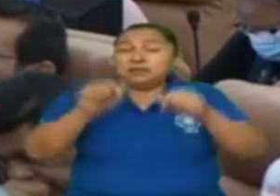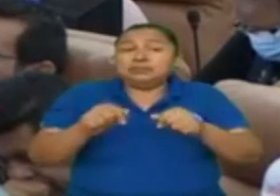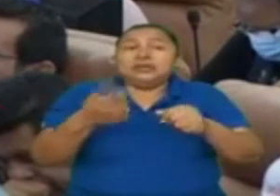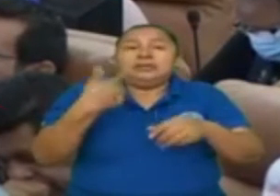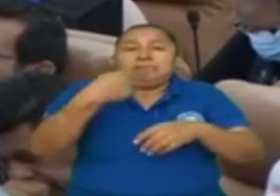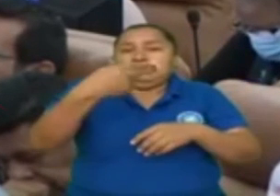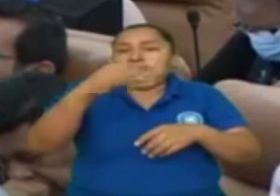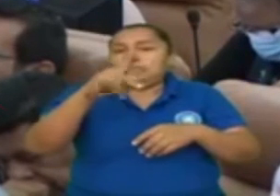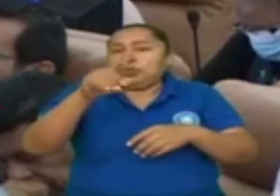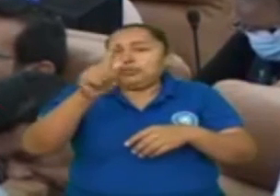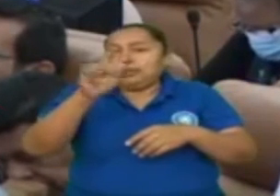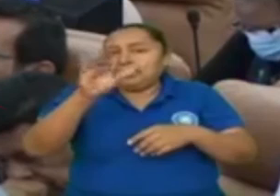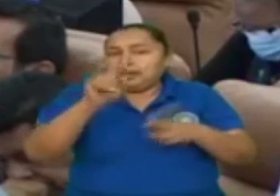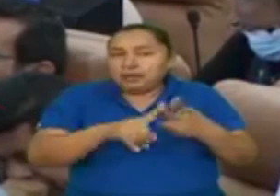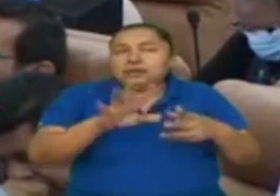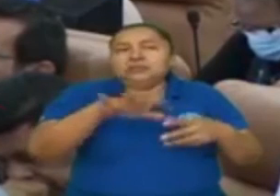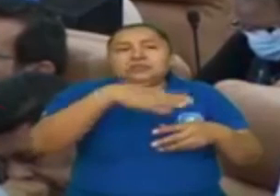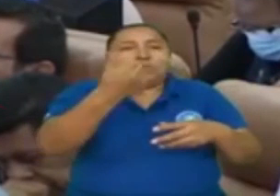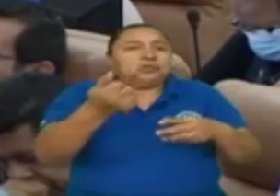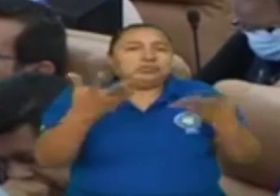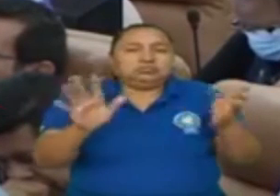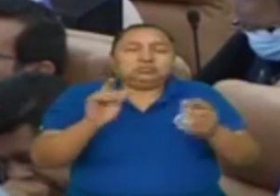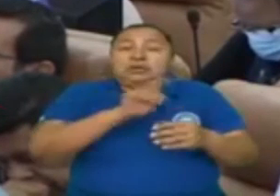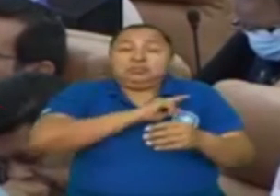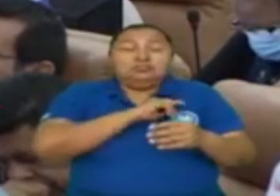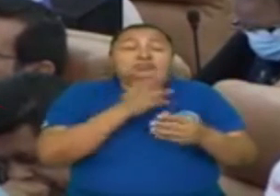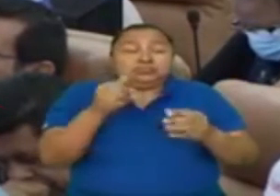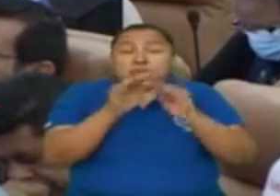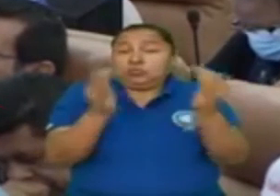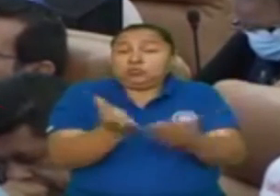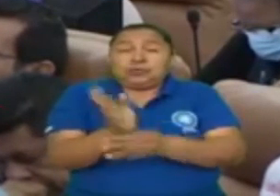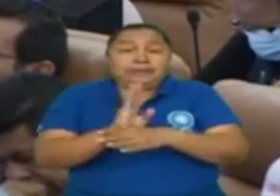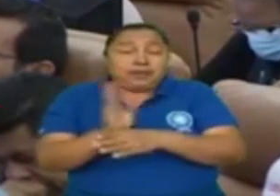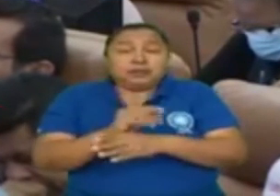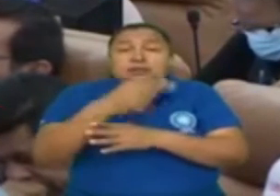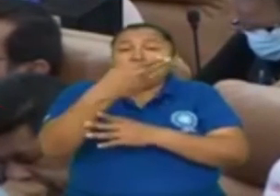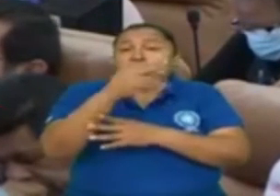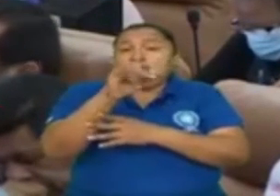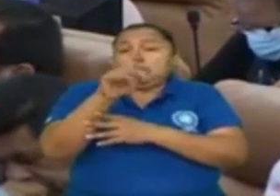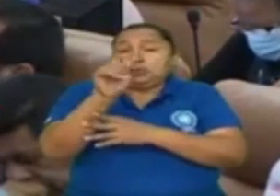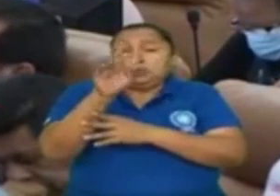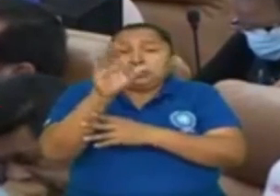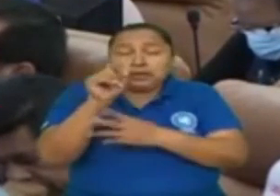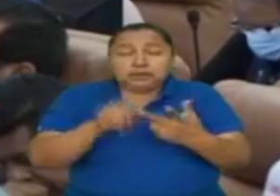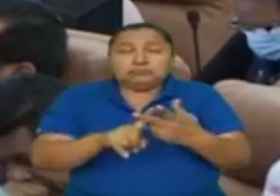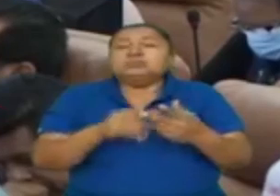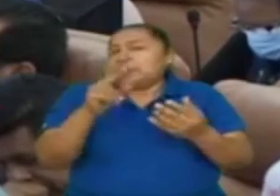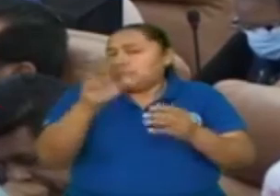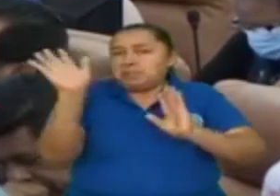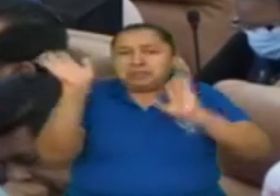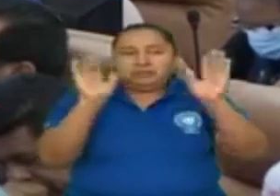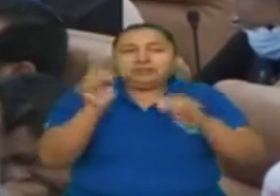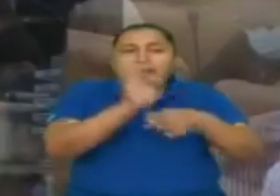financiero, que tiene hipotecas privadas, hipotecas entre el mismo mercado financiero, entre